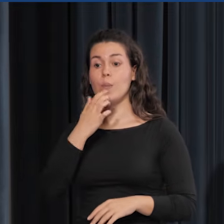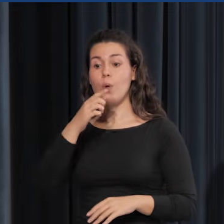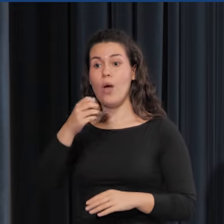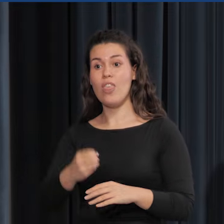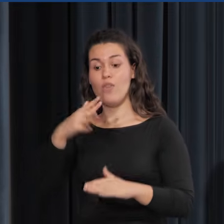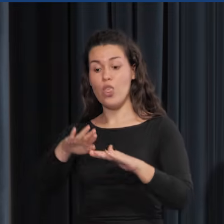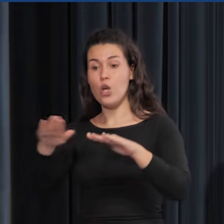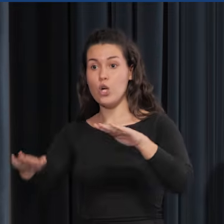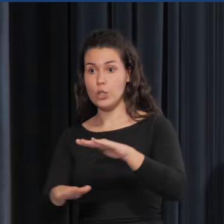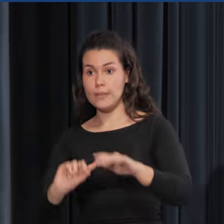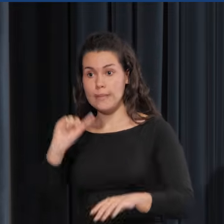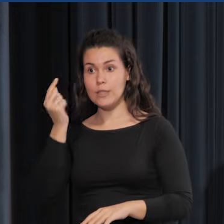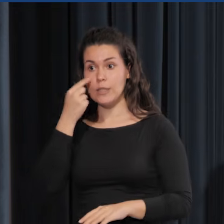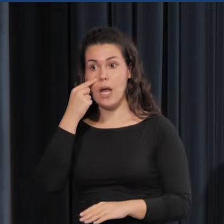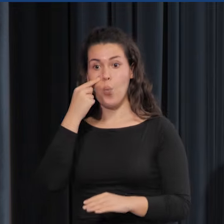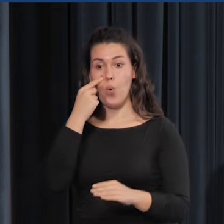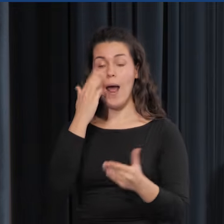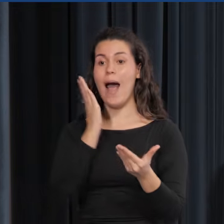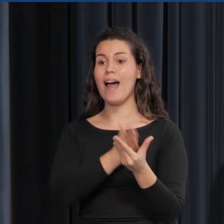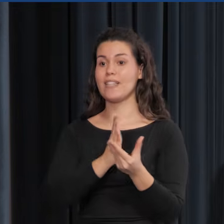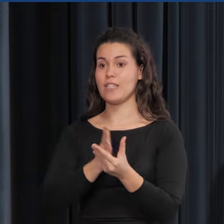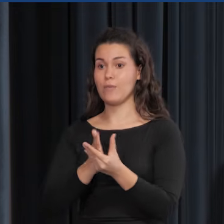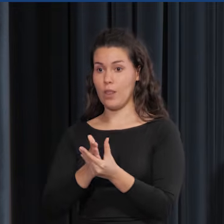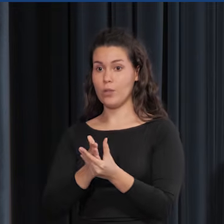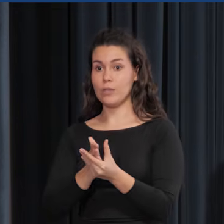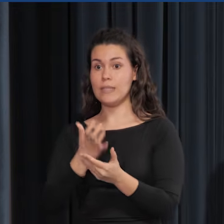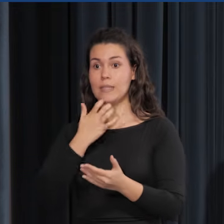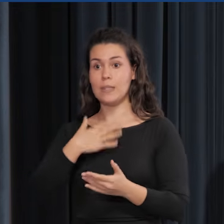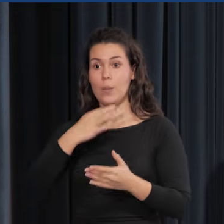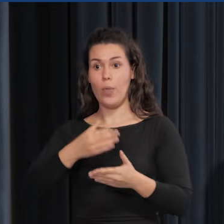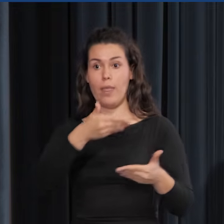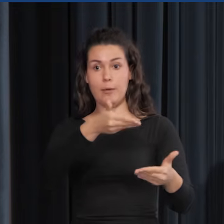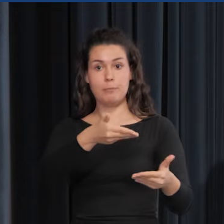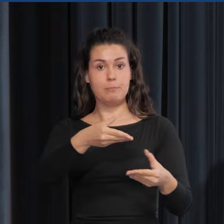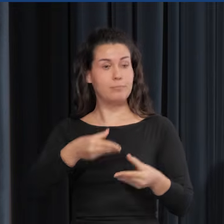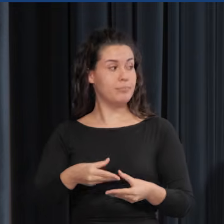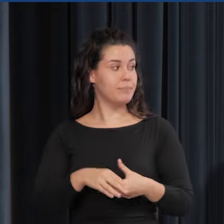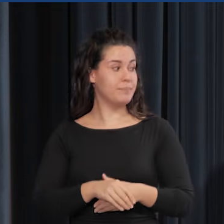edificio ha sido un archivador que, si me lo pasáis por favor,